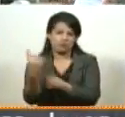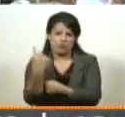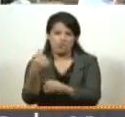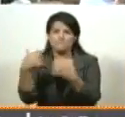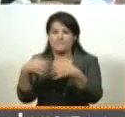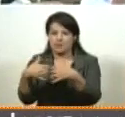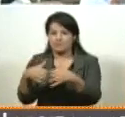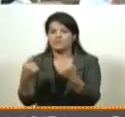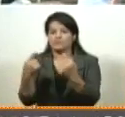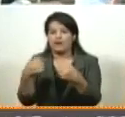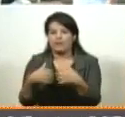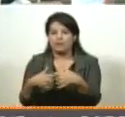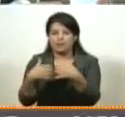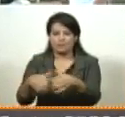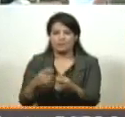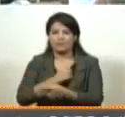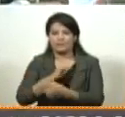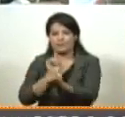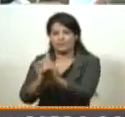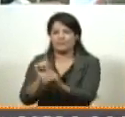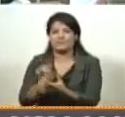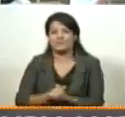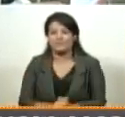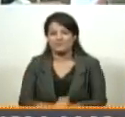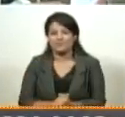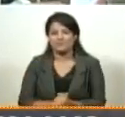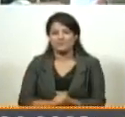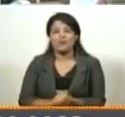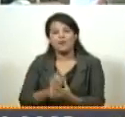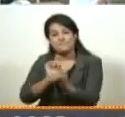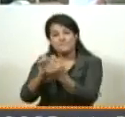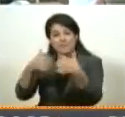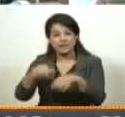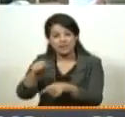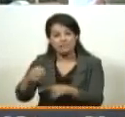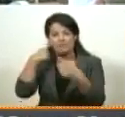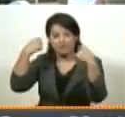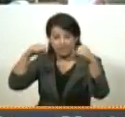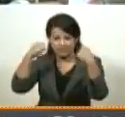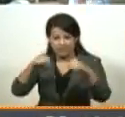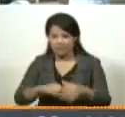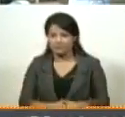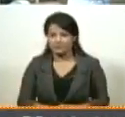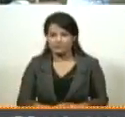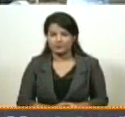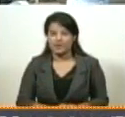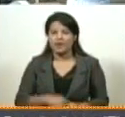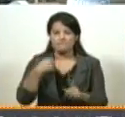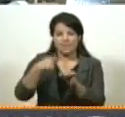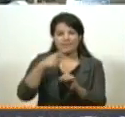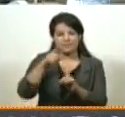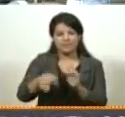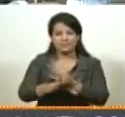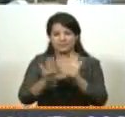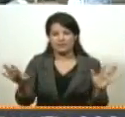puedan directamente pasar a hacer el ejercicio. Además de eso, hemos